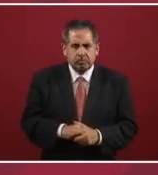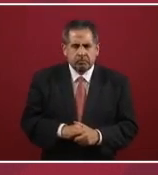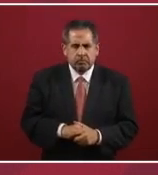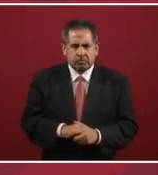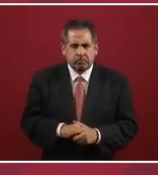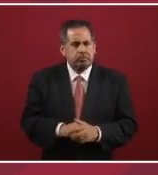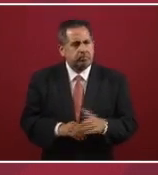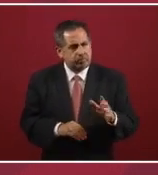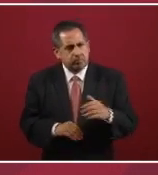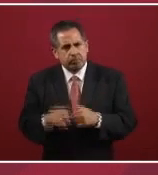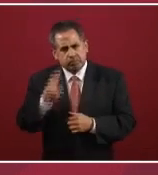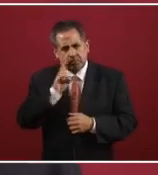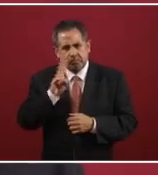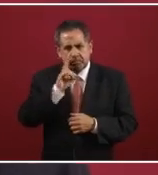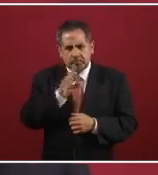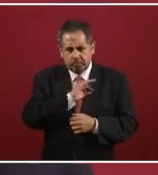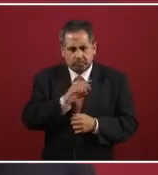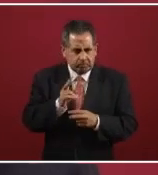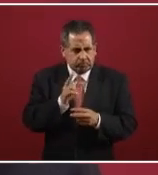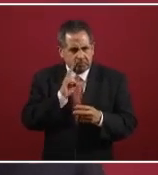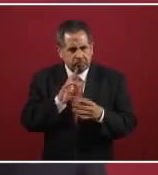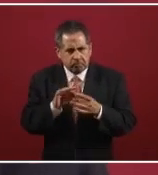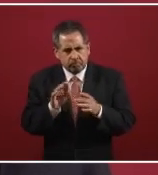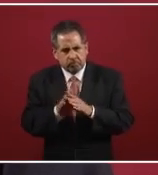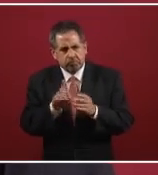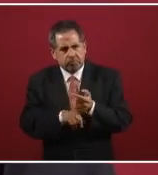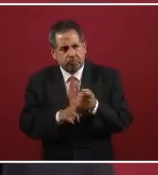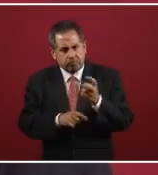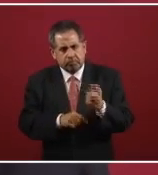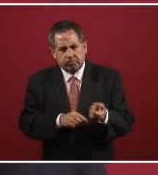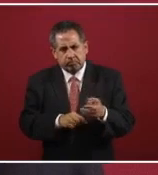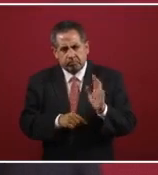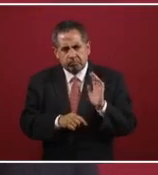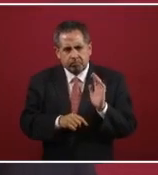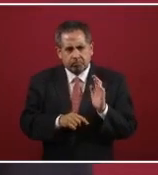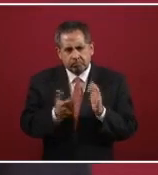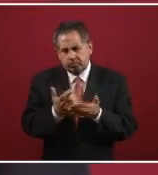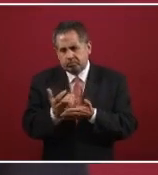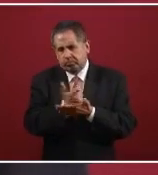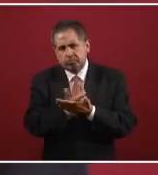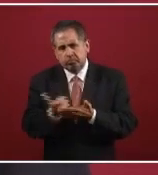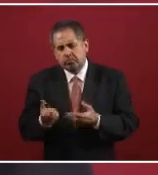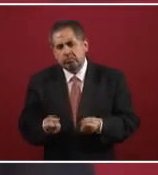hay que ver sobre esos sueldos